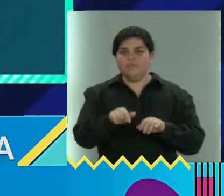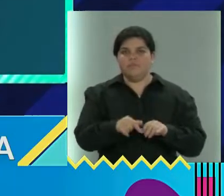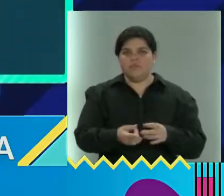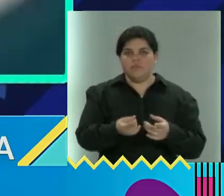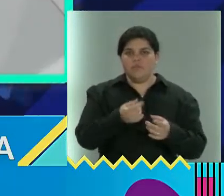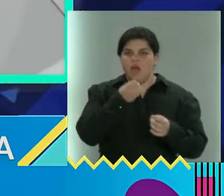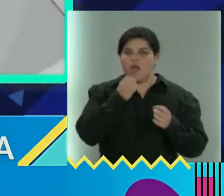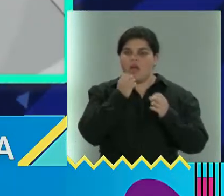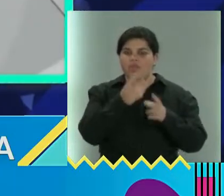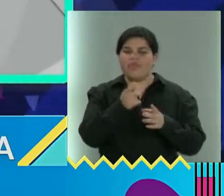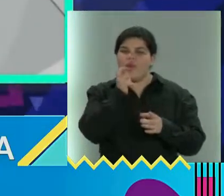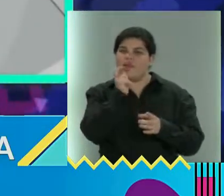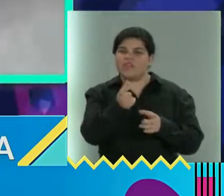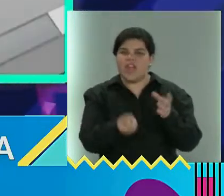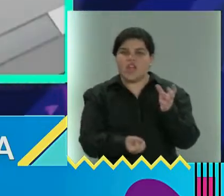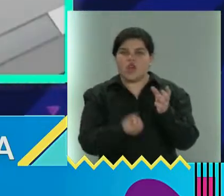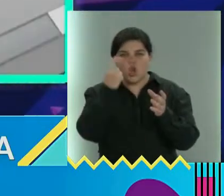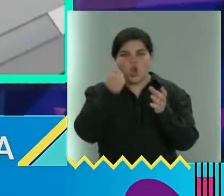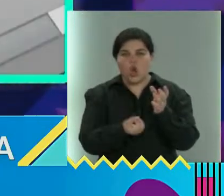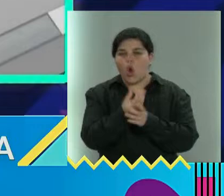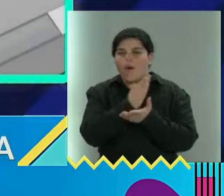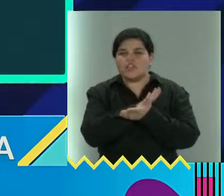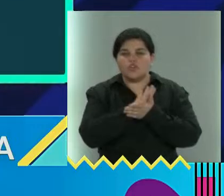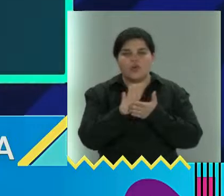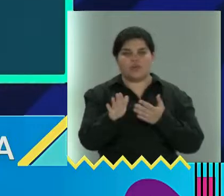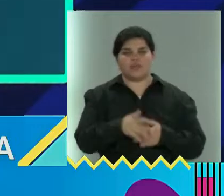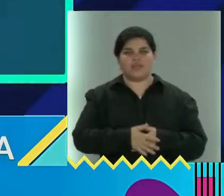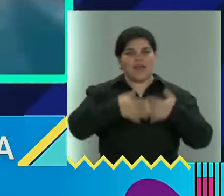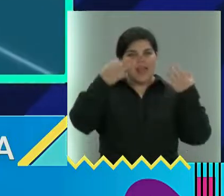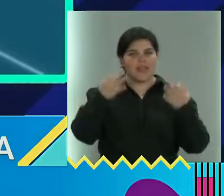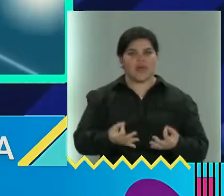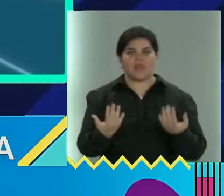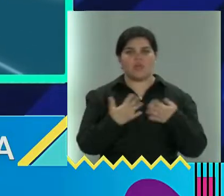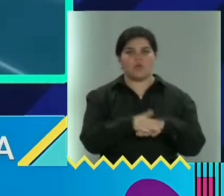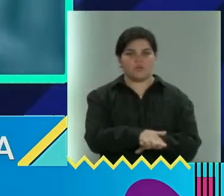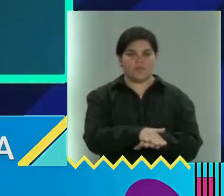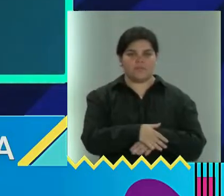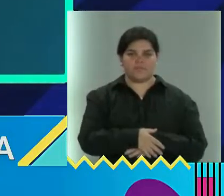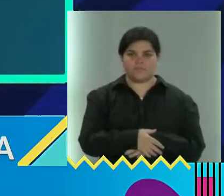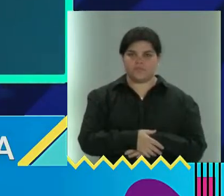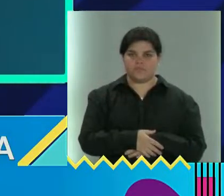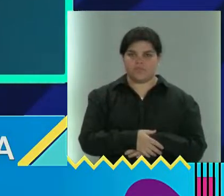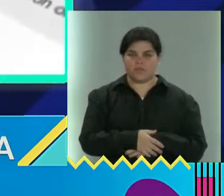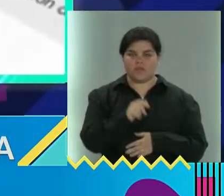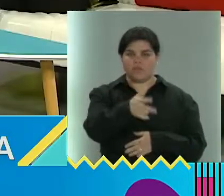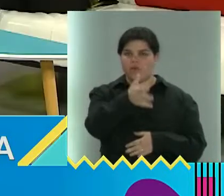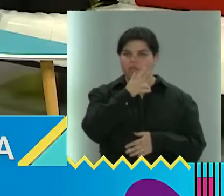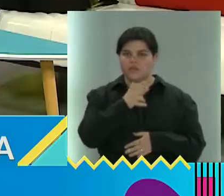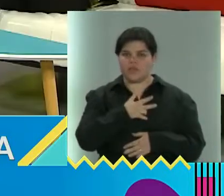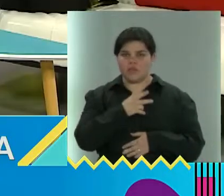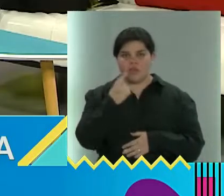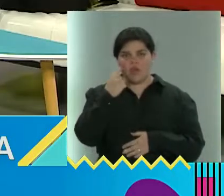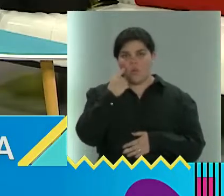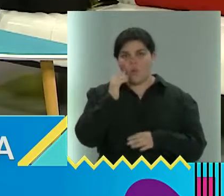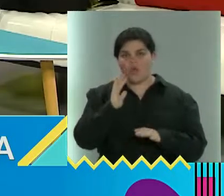hablar de innovación, hablar también de inclusión y de calidad. Claro. ¿Sí? Nora, dijiste hace un ratito que tenemos que ser cuidadosos